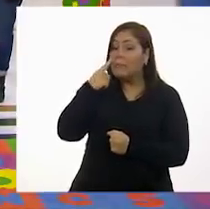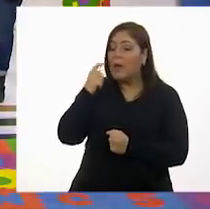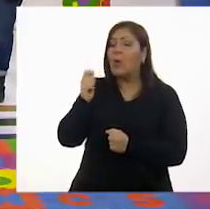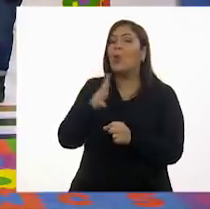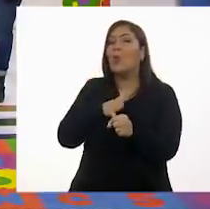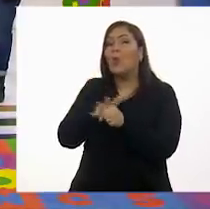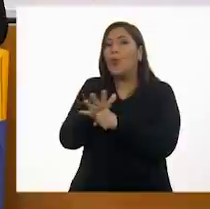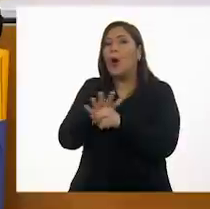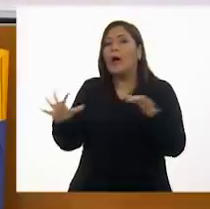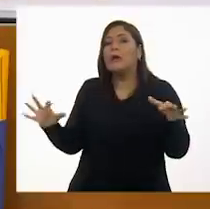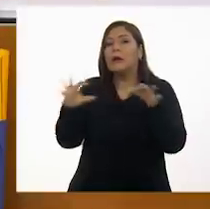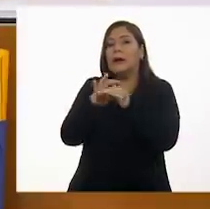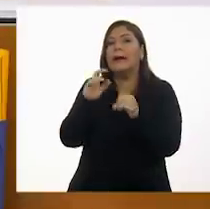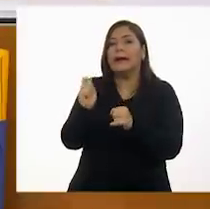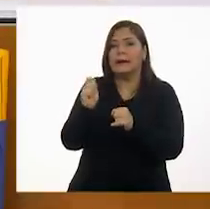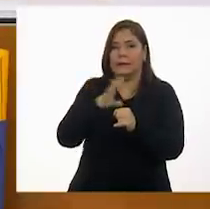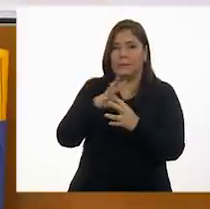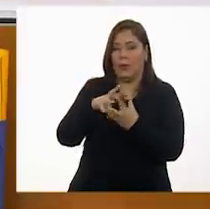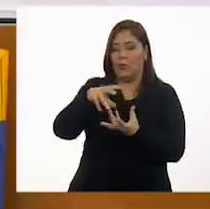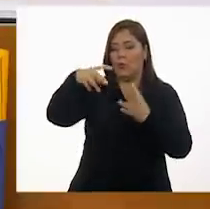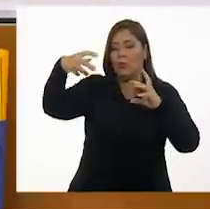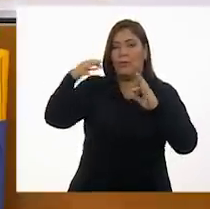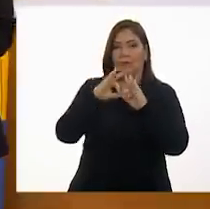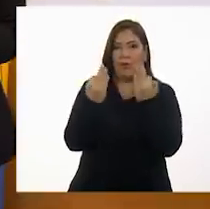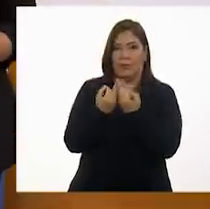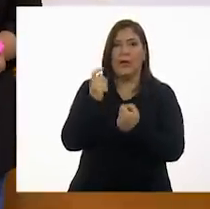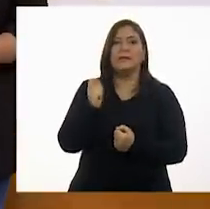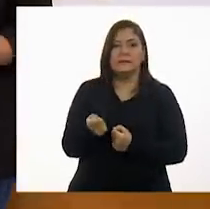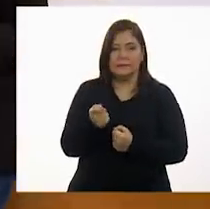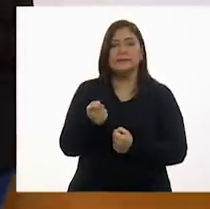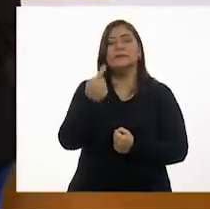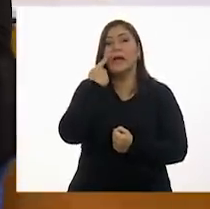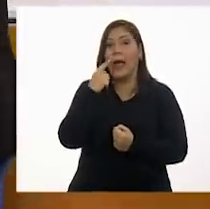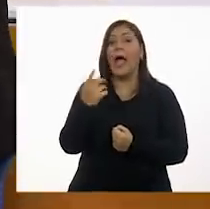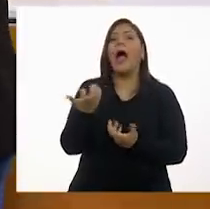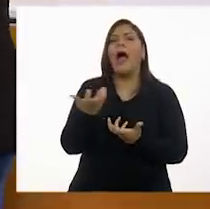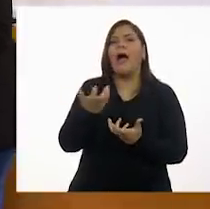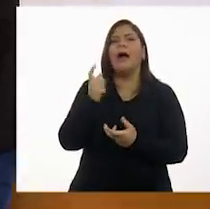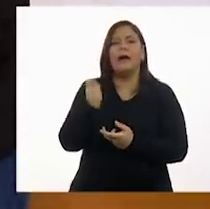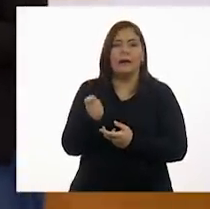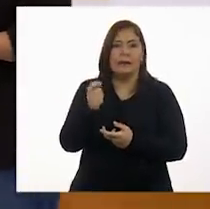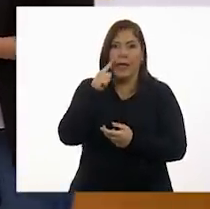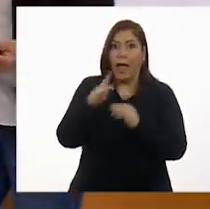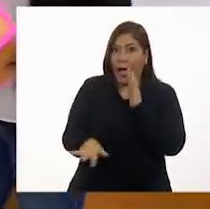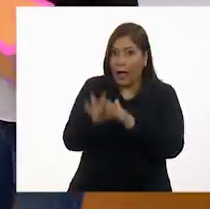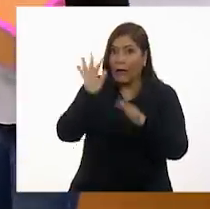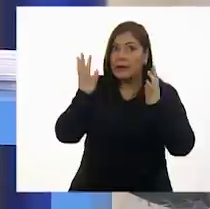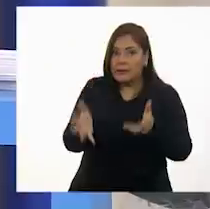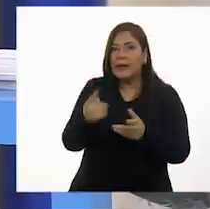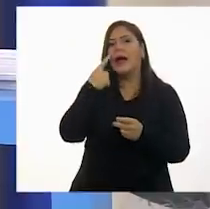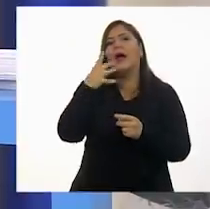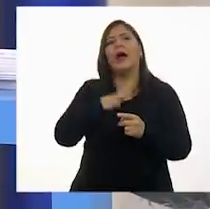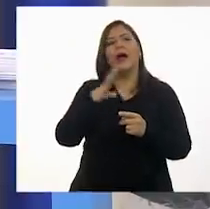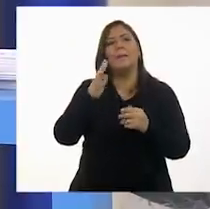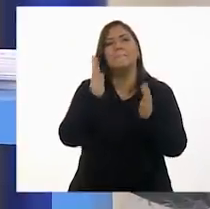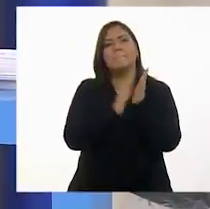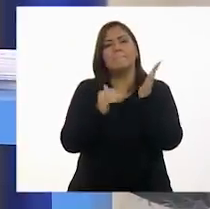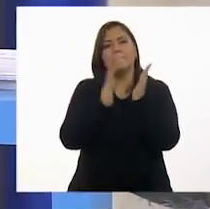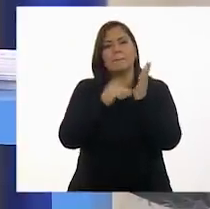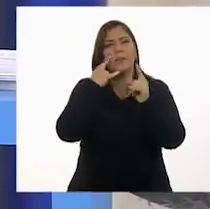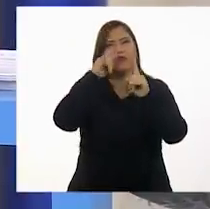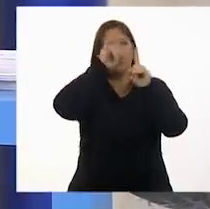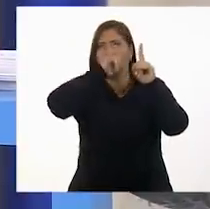figura geométrica. Así. ¿Y qué vamos a hacer? Ya que lo hayas encontrado, aquí tenemos unas cartulinas